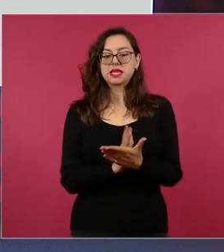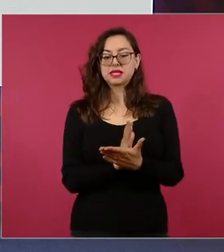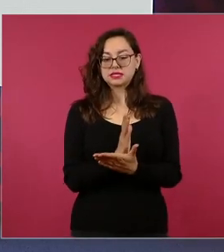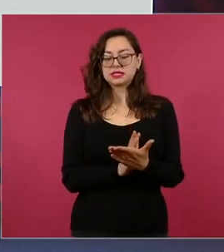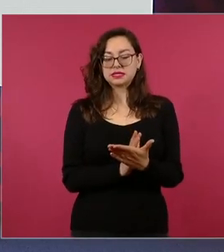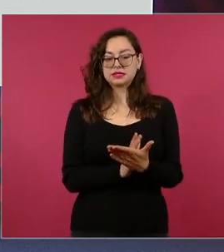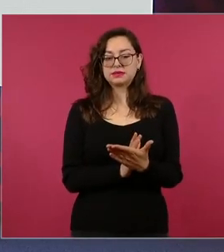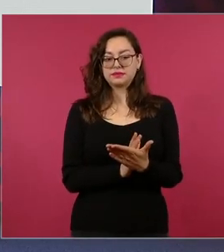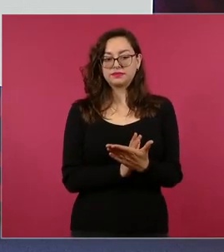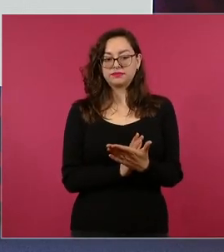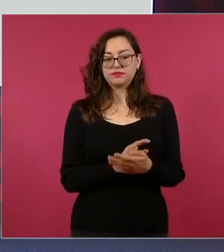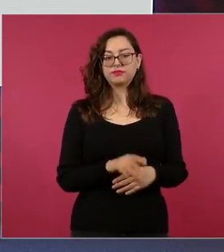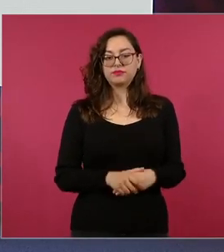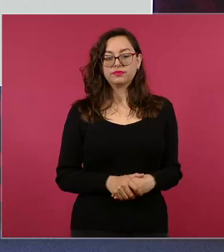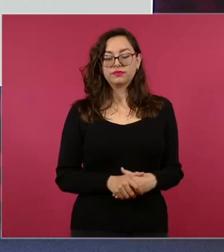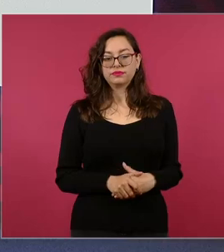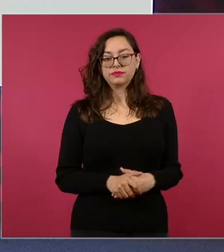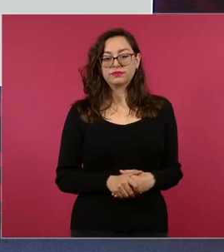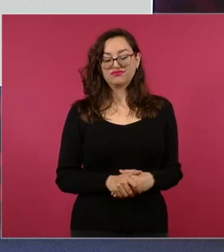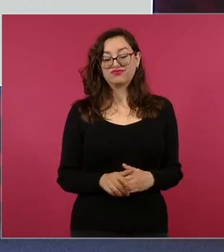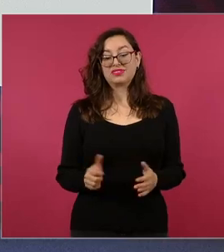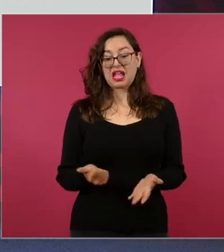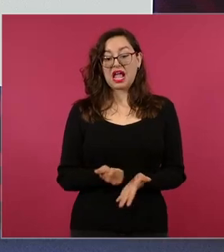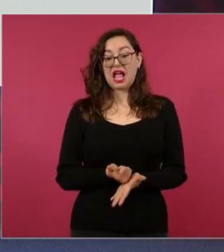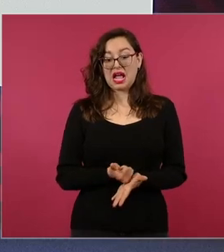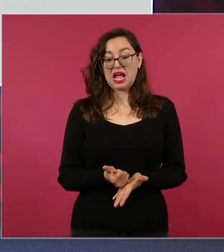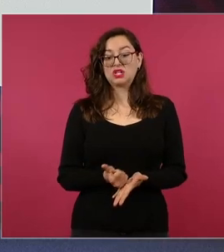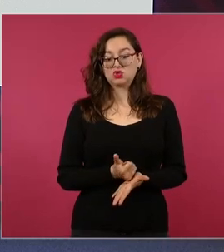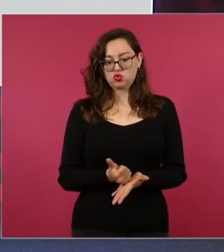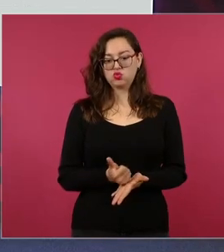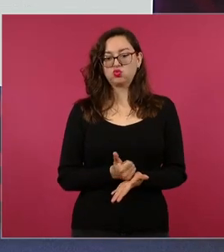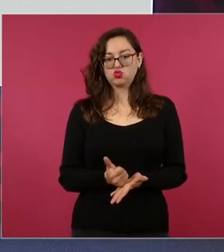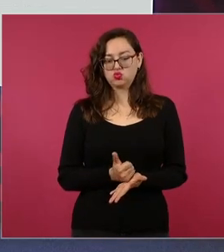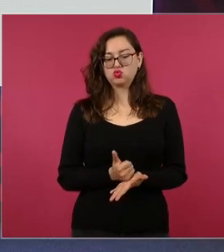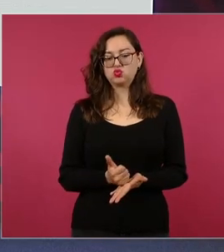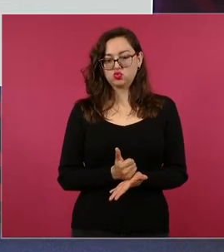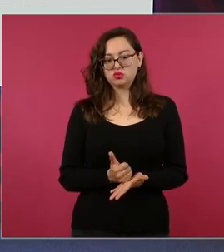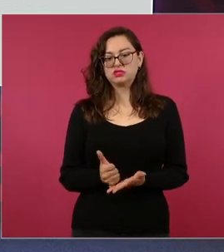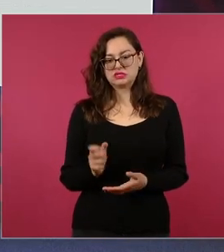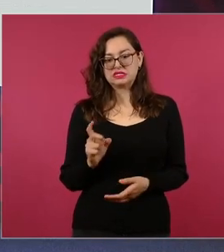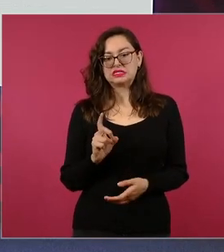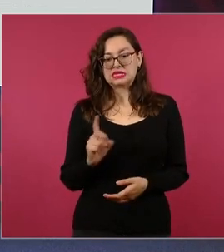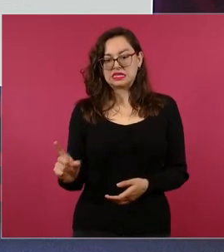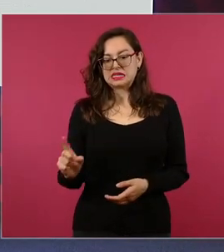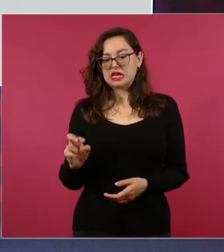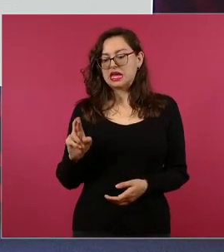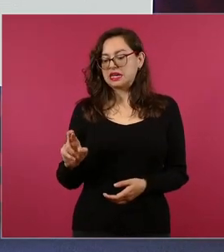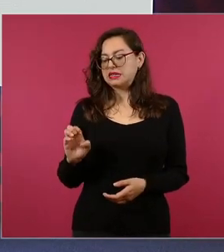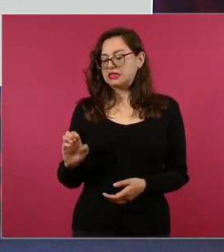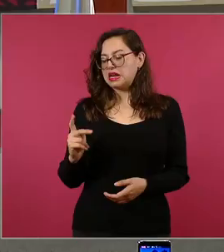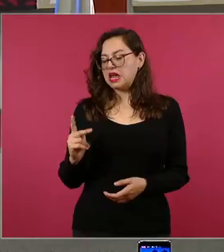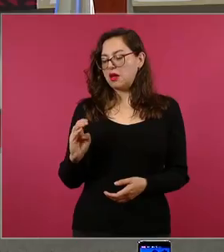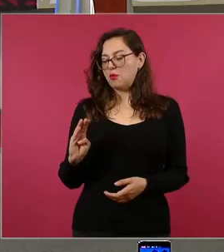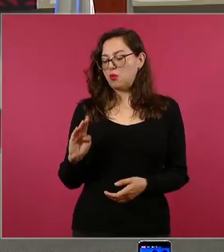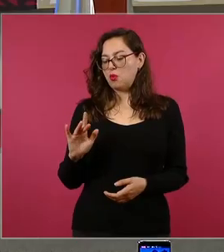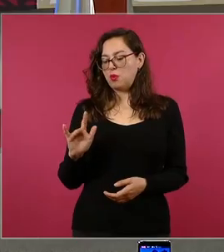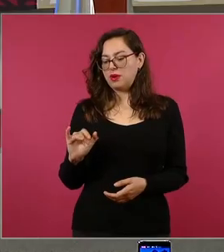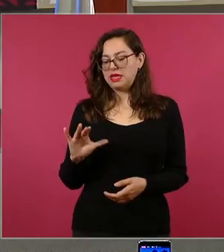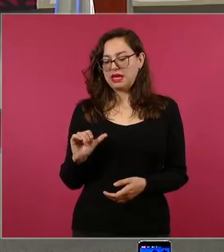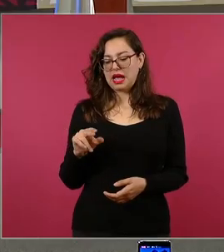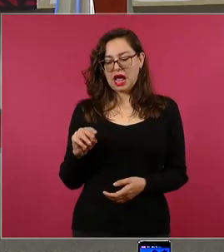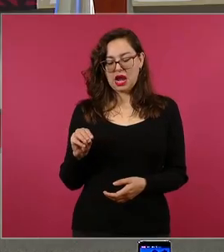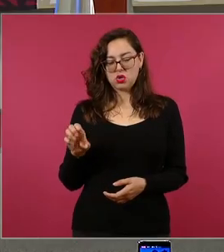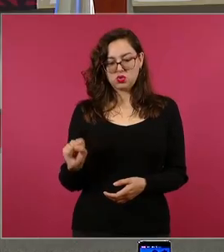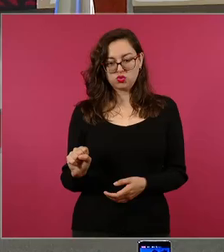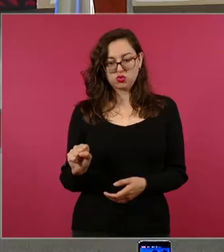Estos son los republicanos, es de la República, ¿no? Movimiento por la República